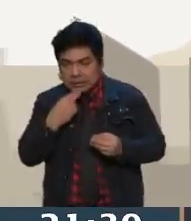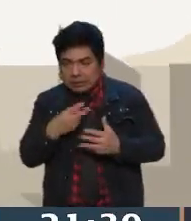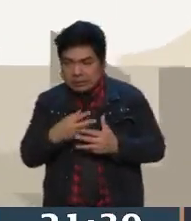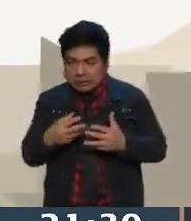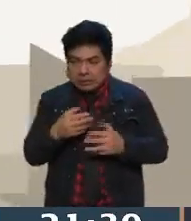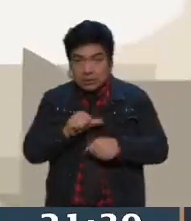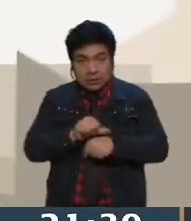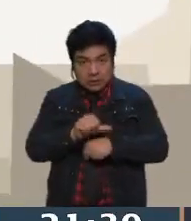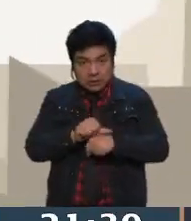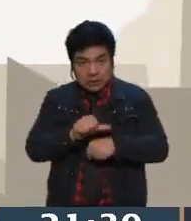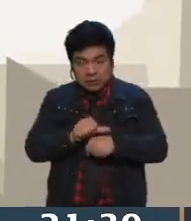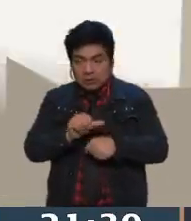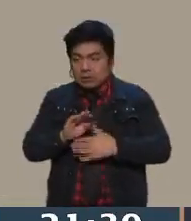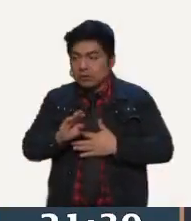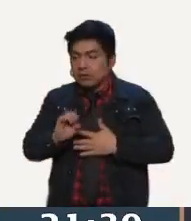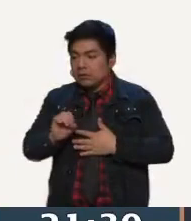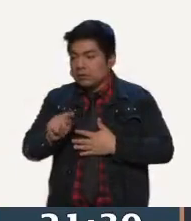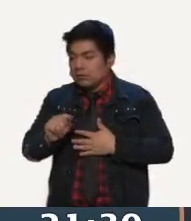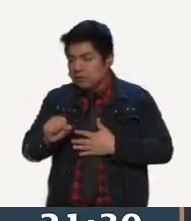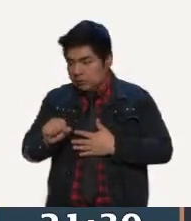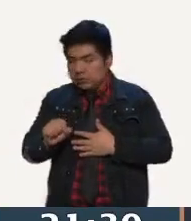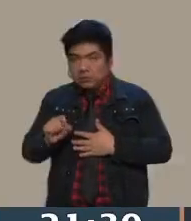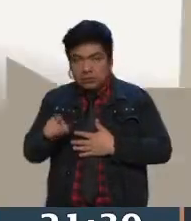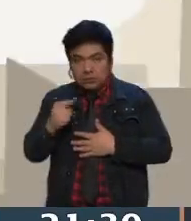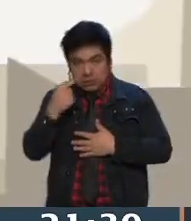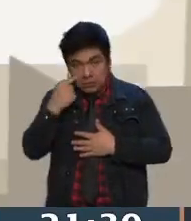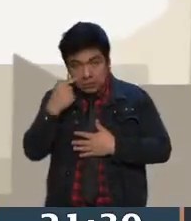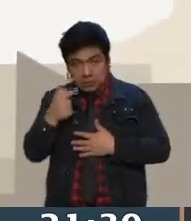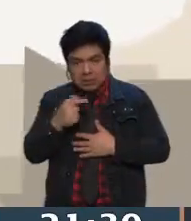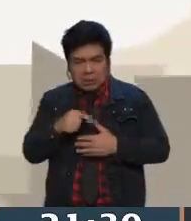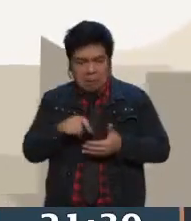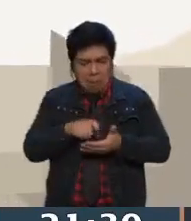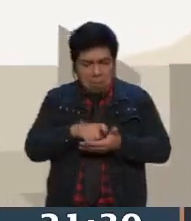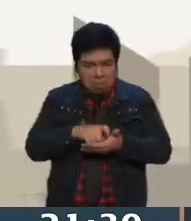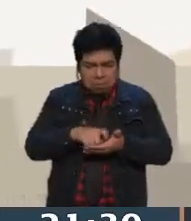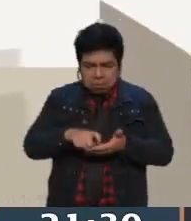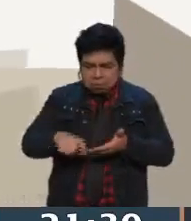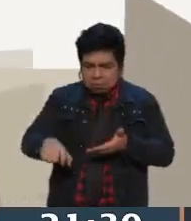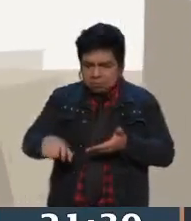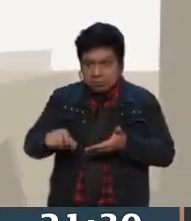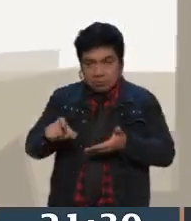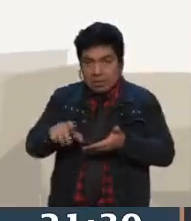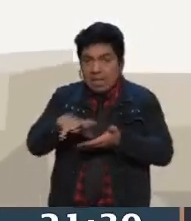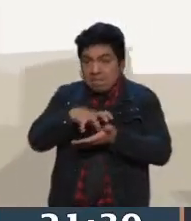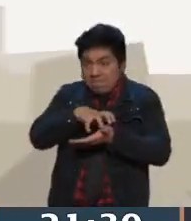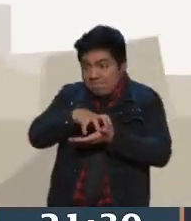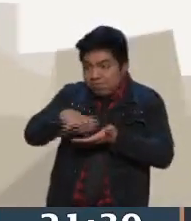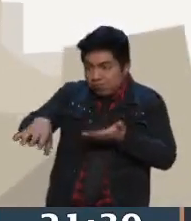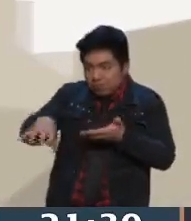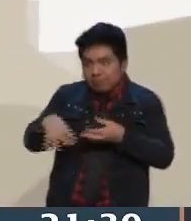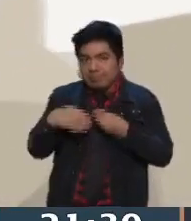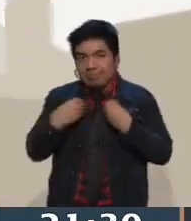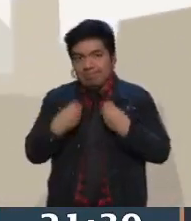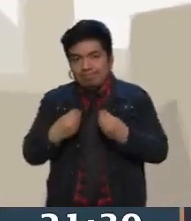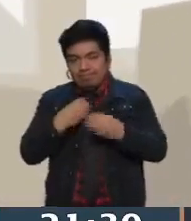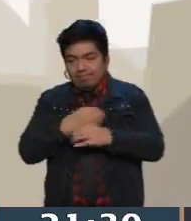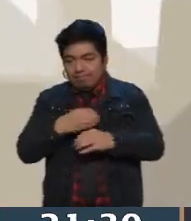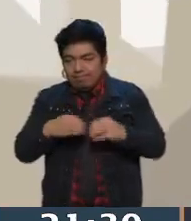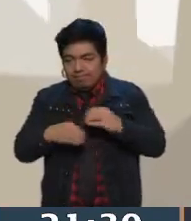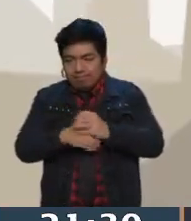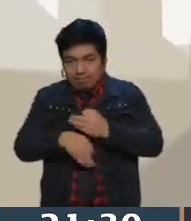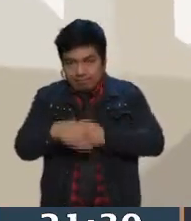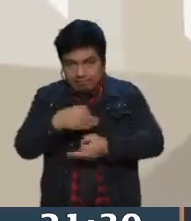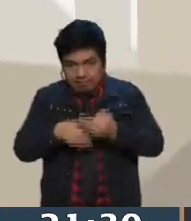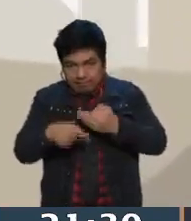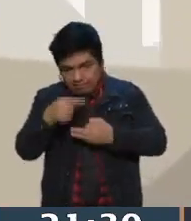mercado argentino de bots lo que generaron es una compra masiva de este tipo de productos en el